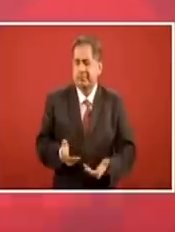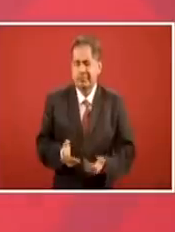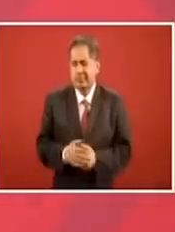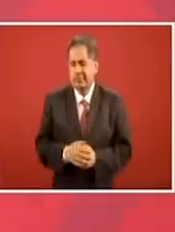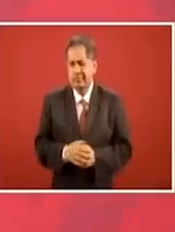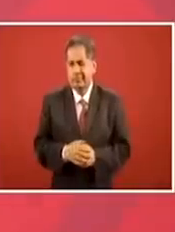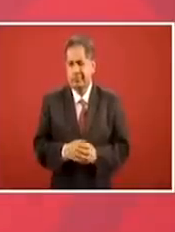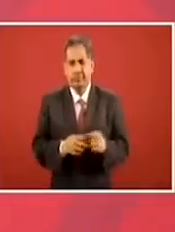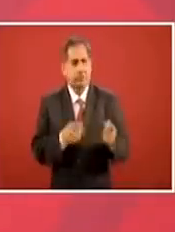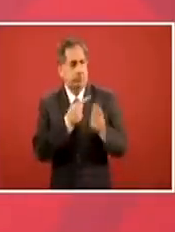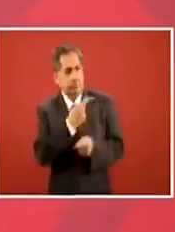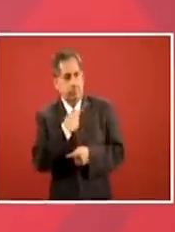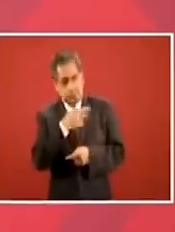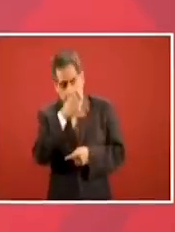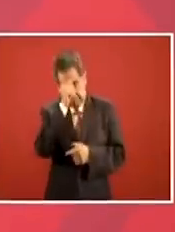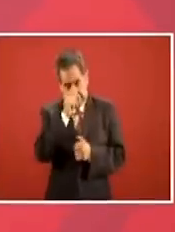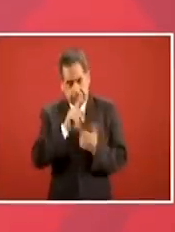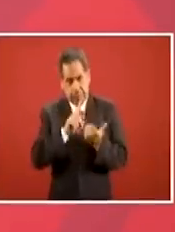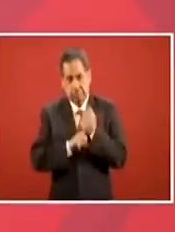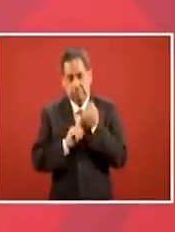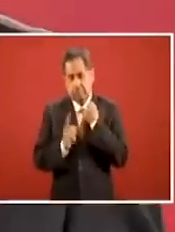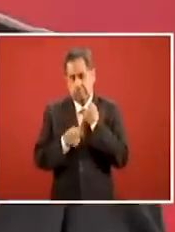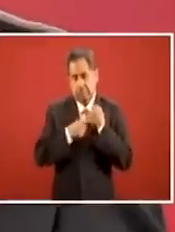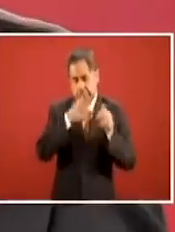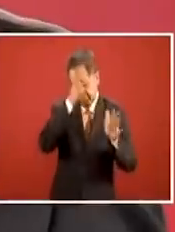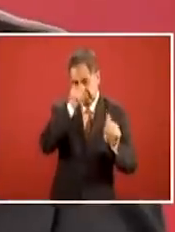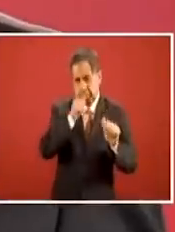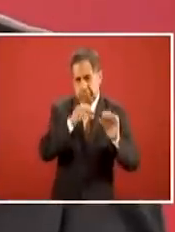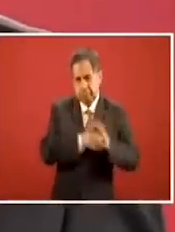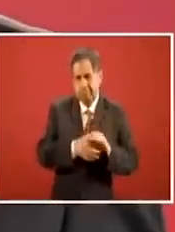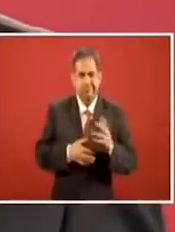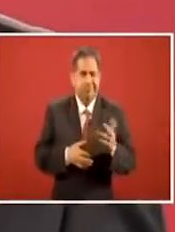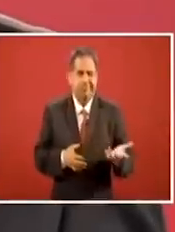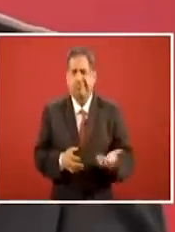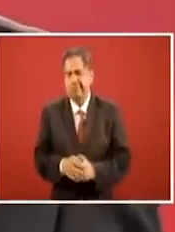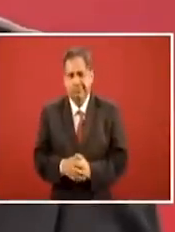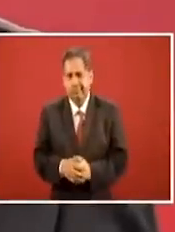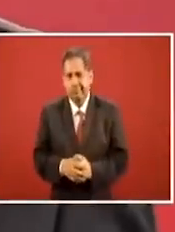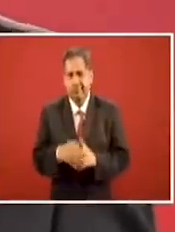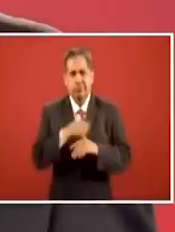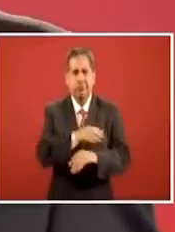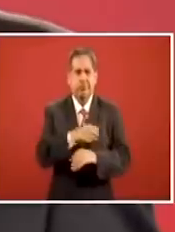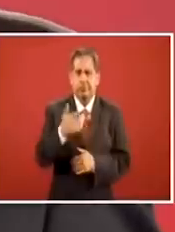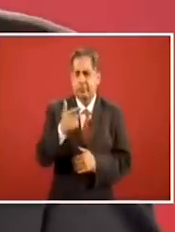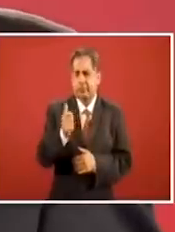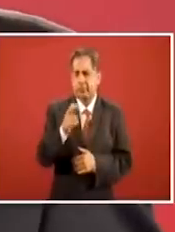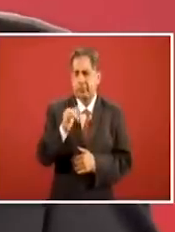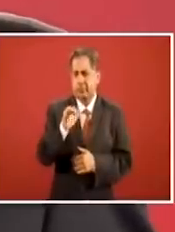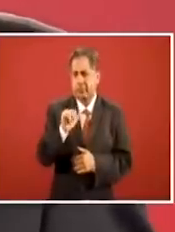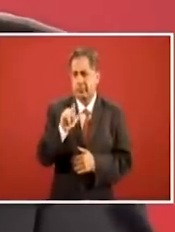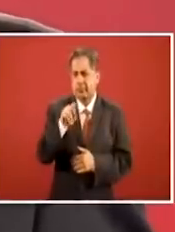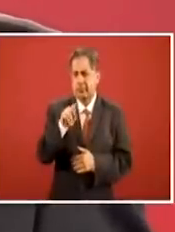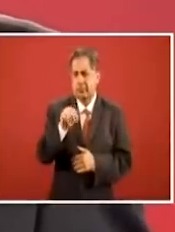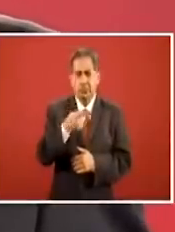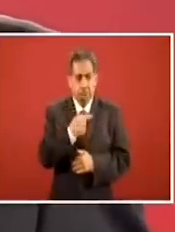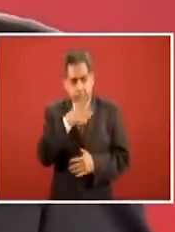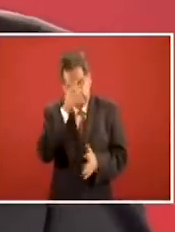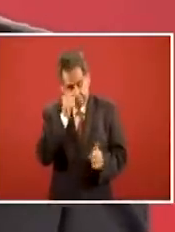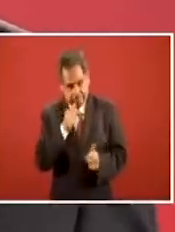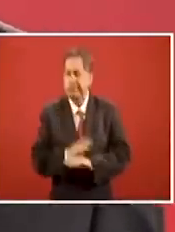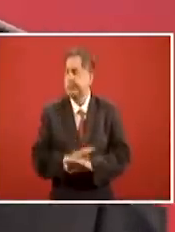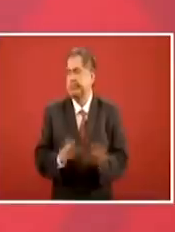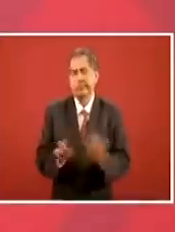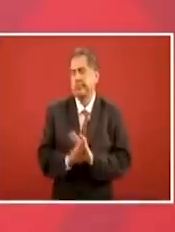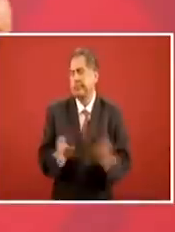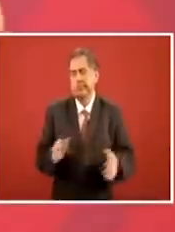se llegó a un acuerdo con él acerca de lo de García Luna. Pues no.